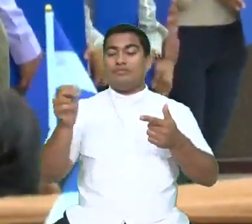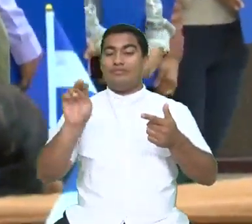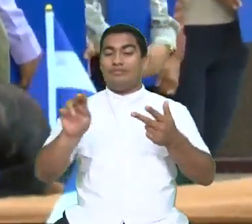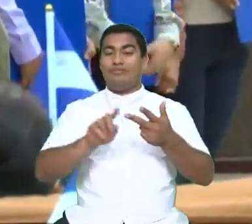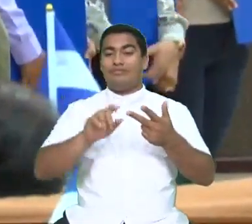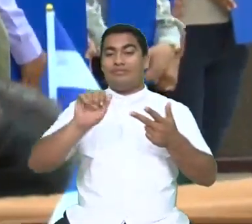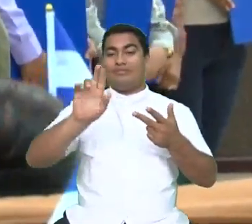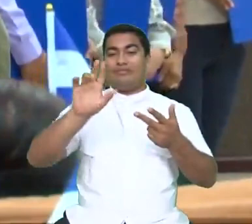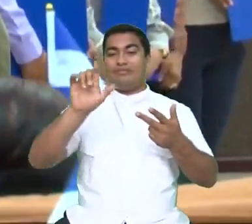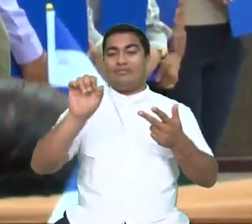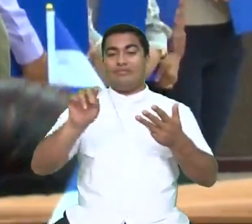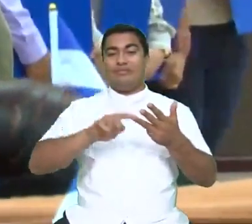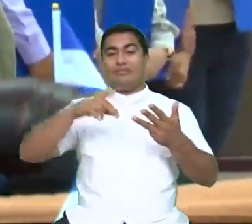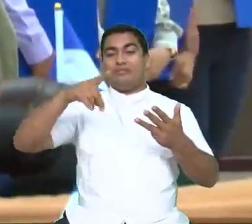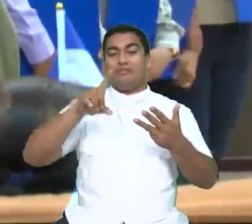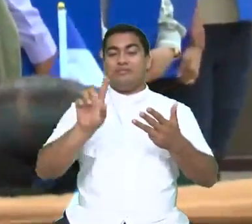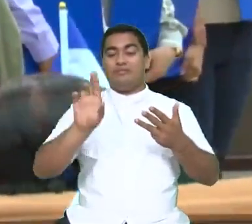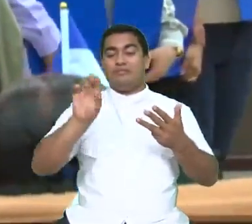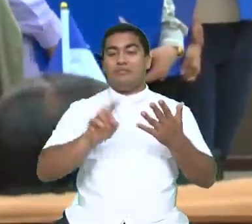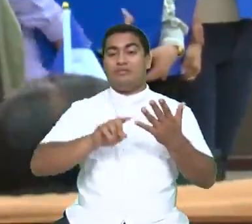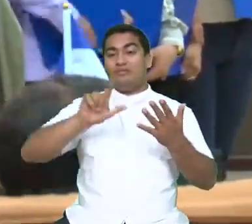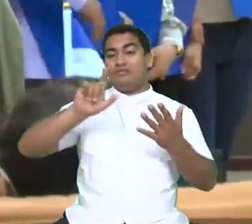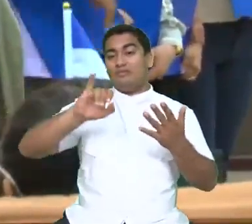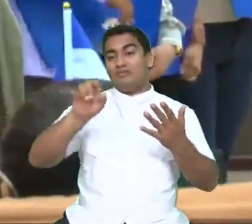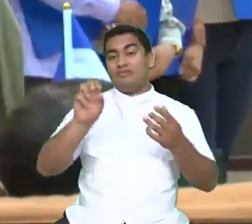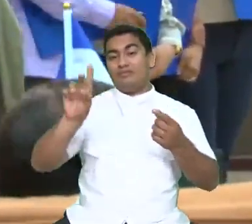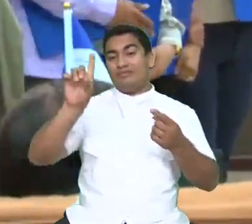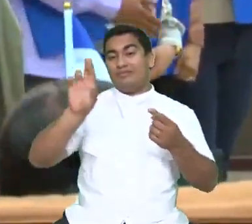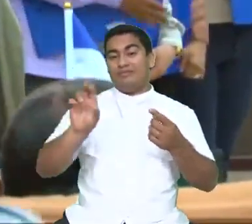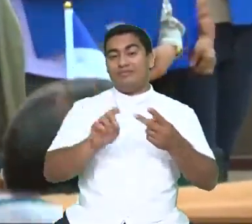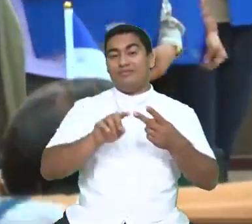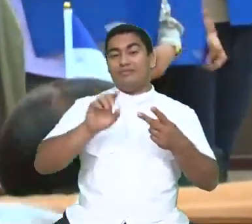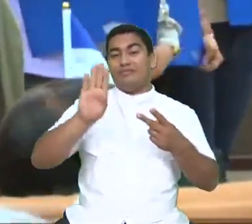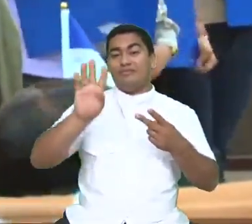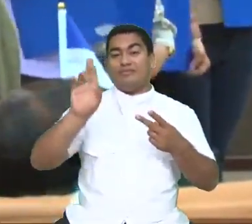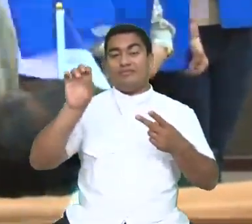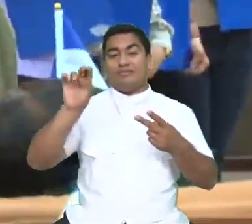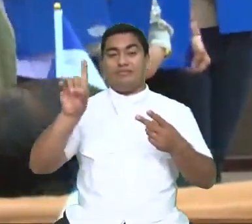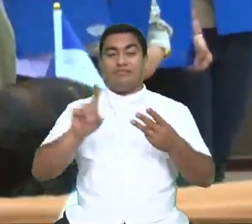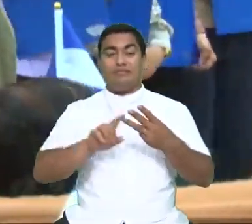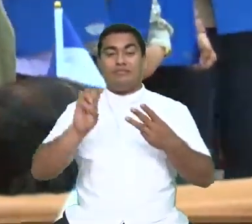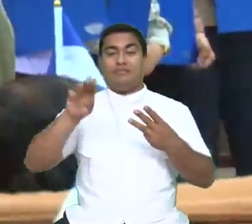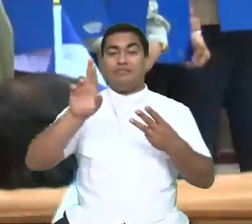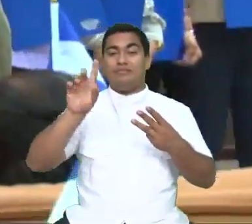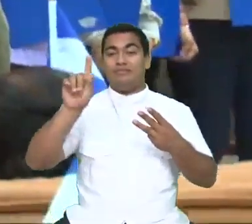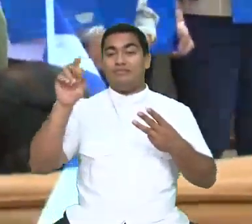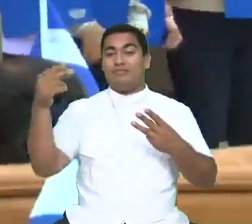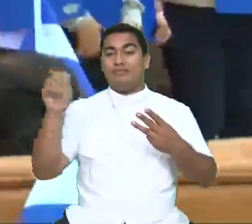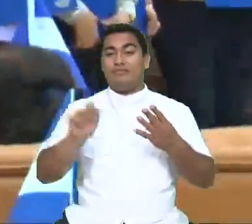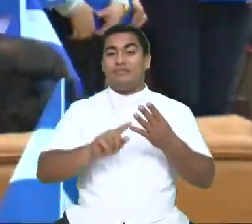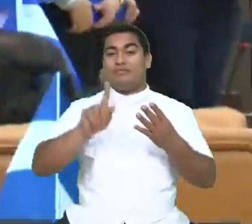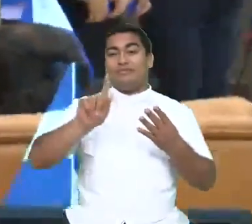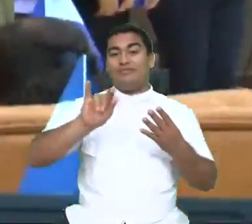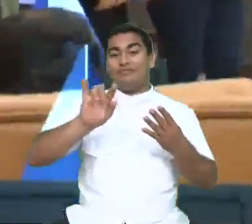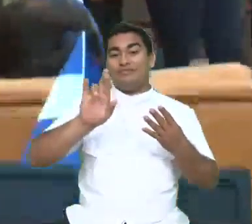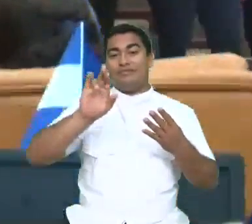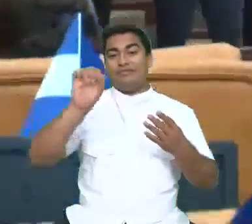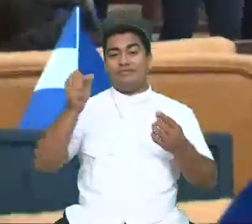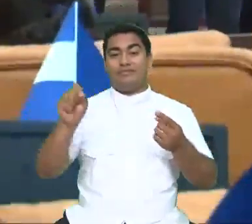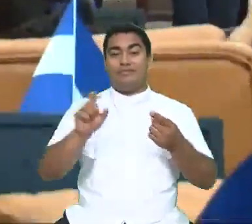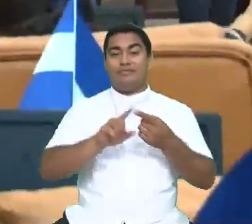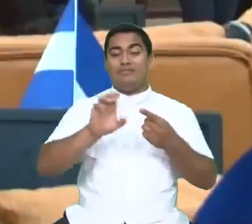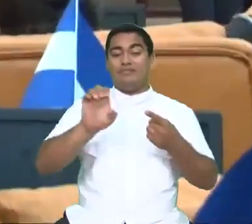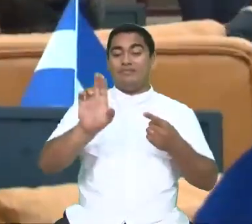Arlen Hernández, Pedro Vindel, Alejandro Romero, Brenda Trejos, Marta Berroterán, Tirsa Sáenz, Ernesto